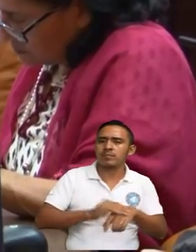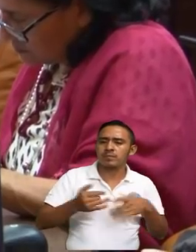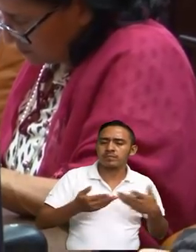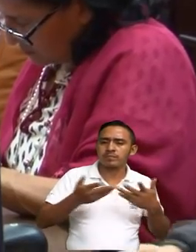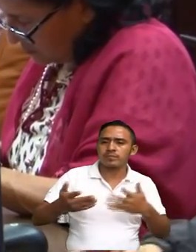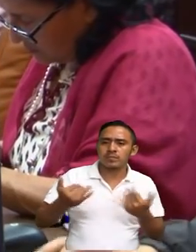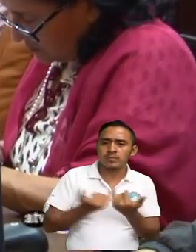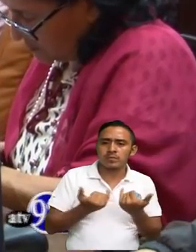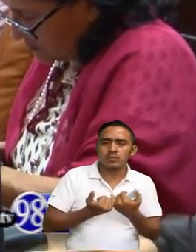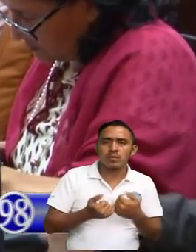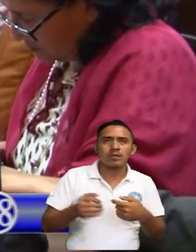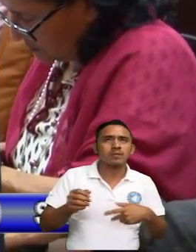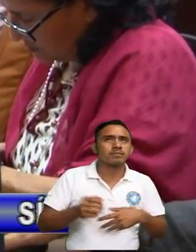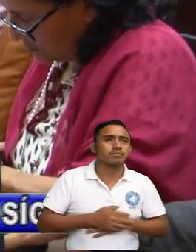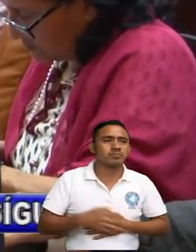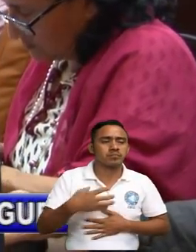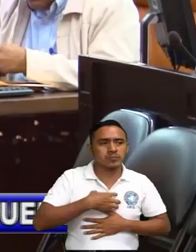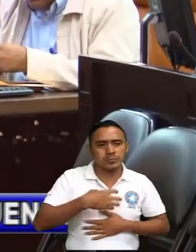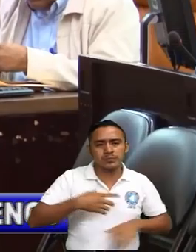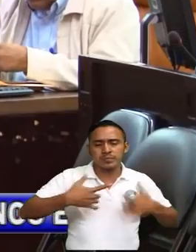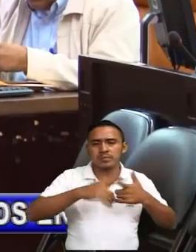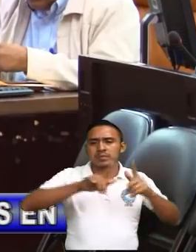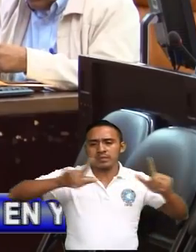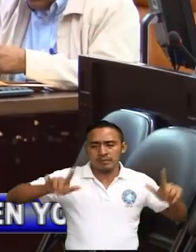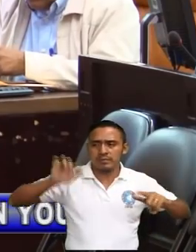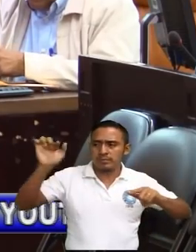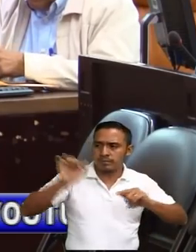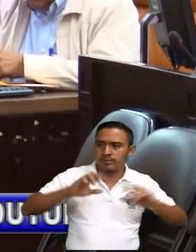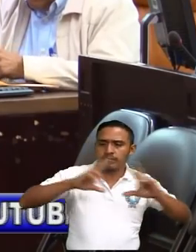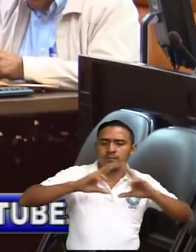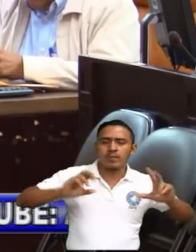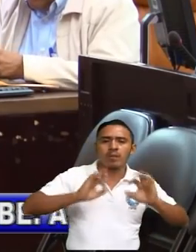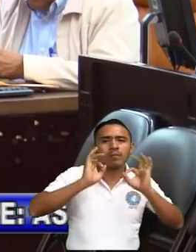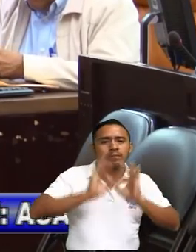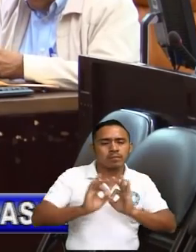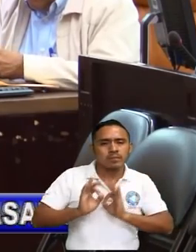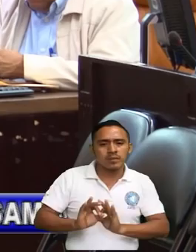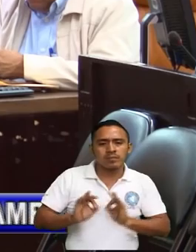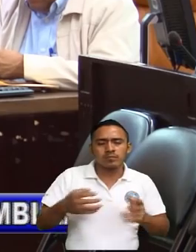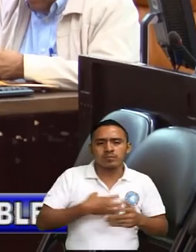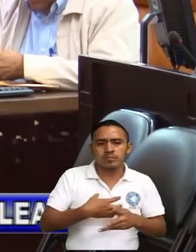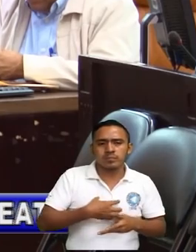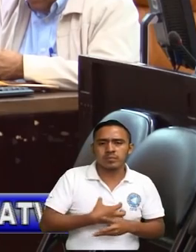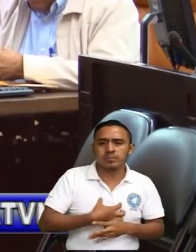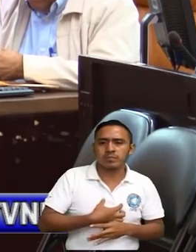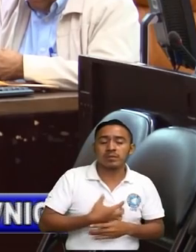forma parte del ejercicio soberano de nuestro país y pretende fortalecer las capacidades de nuestra entidad castrense.